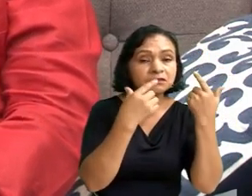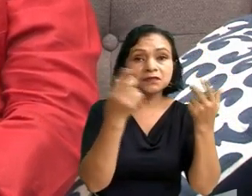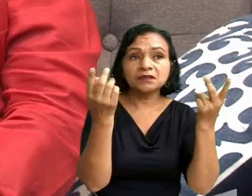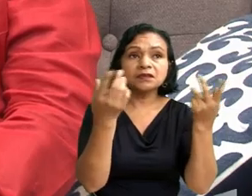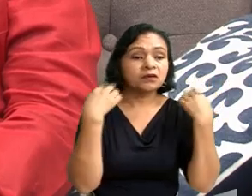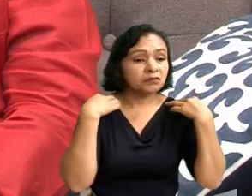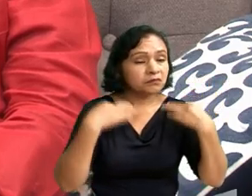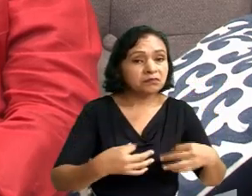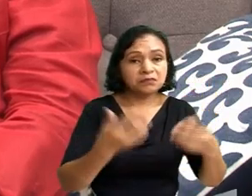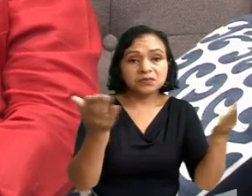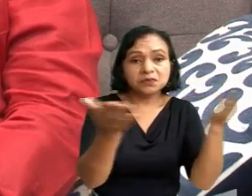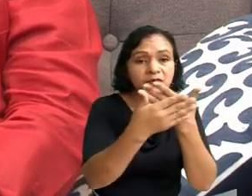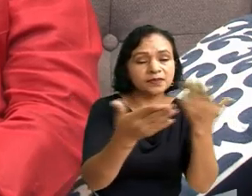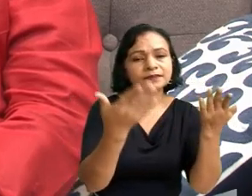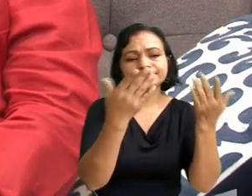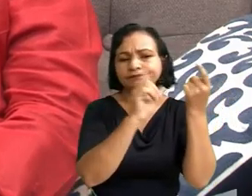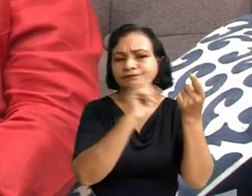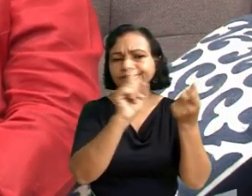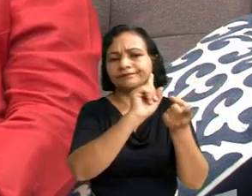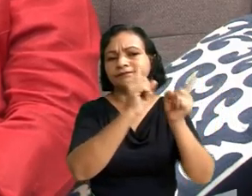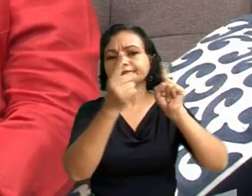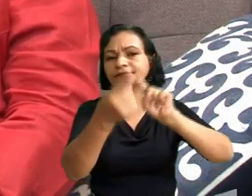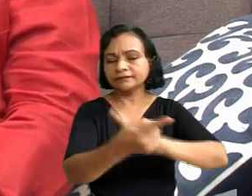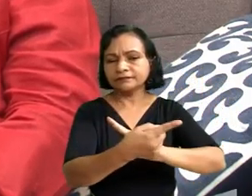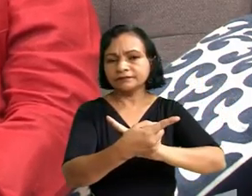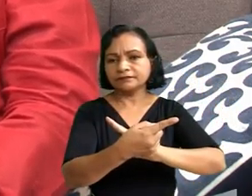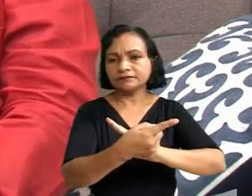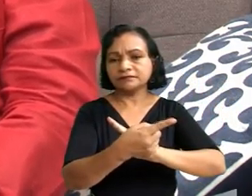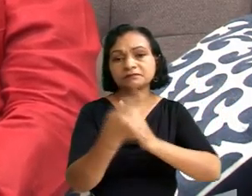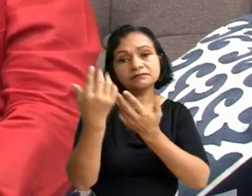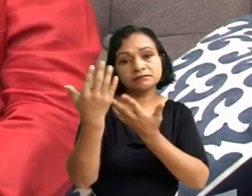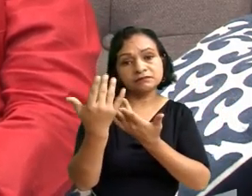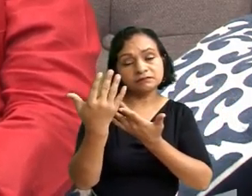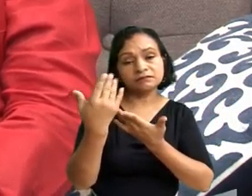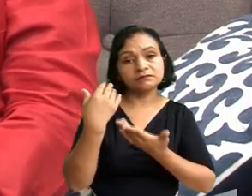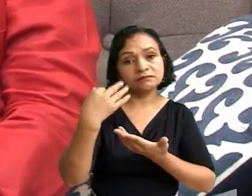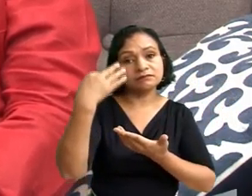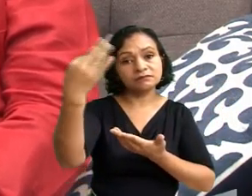vestirse porque no tengan esperanza